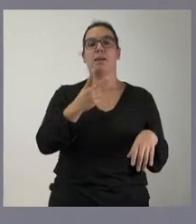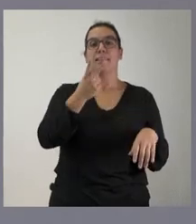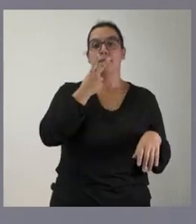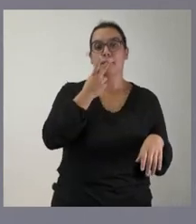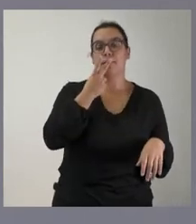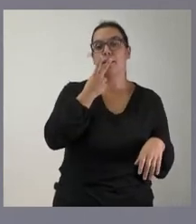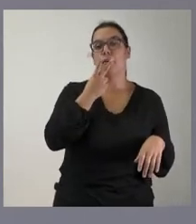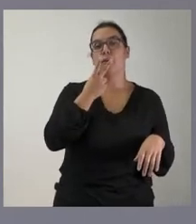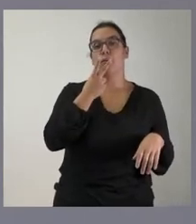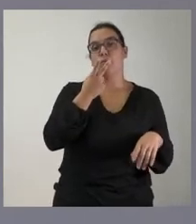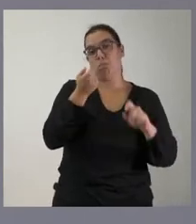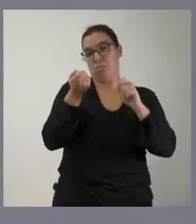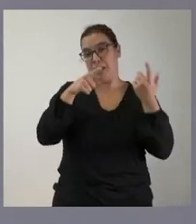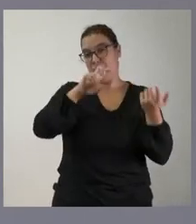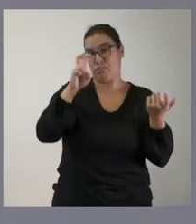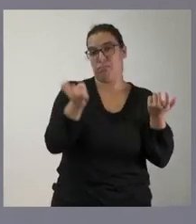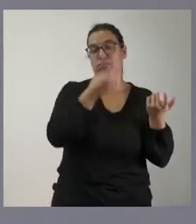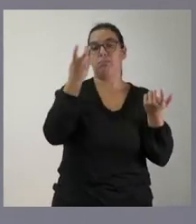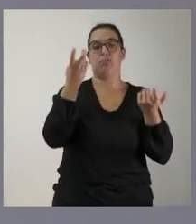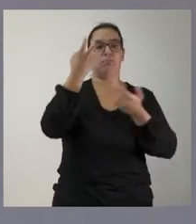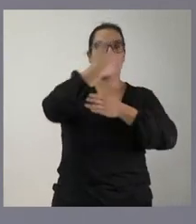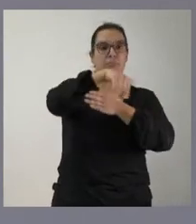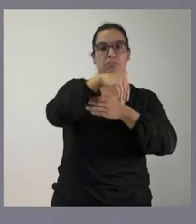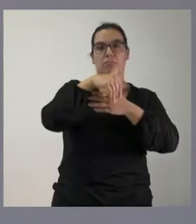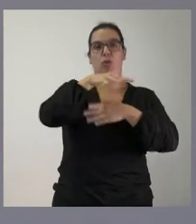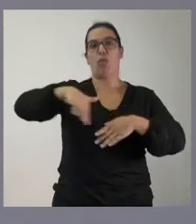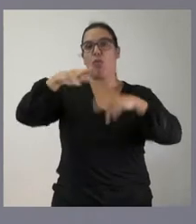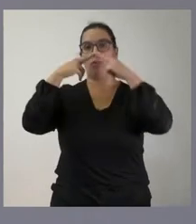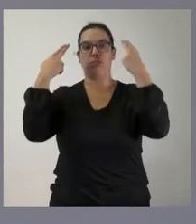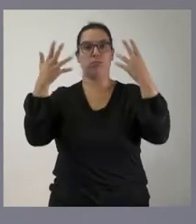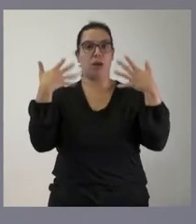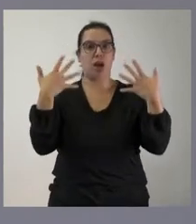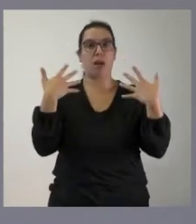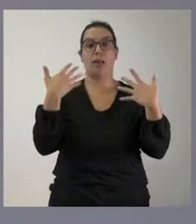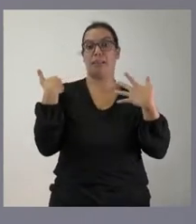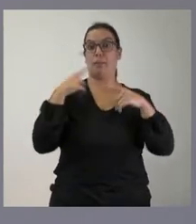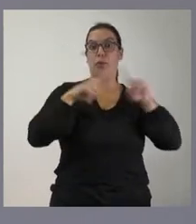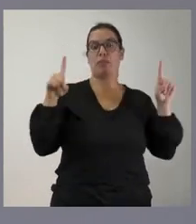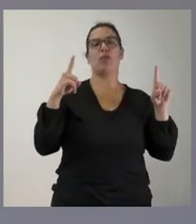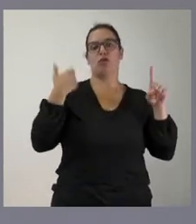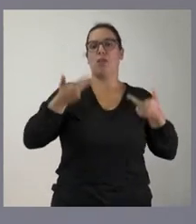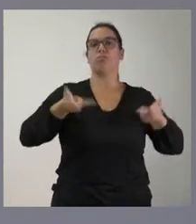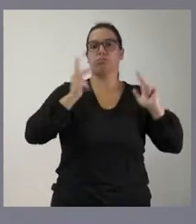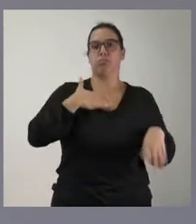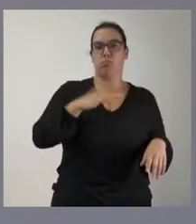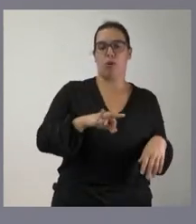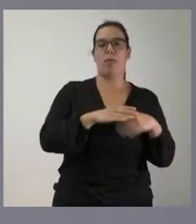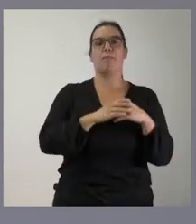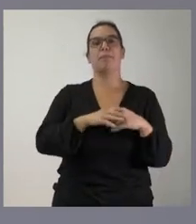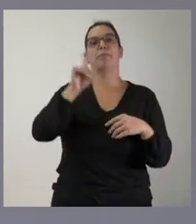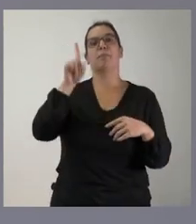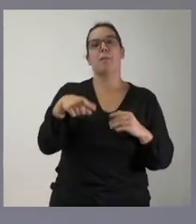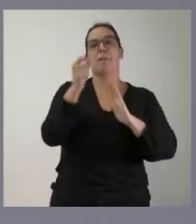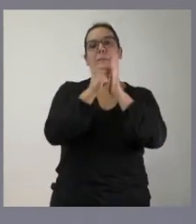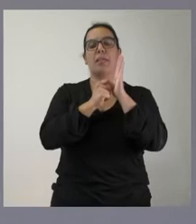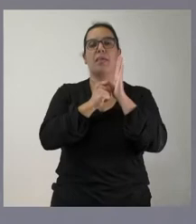productos asimilados en la vía pública o en espacios aire libre queda sin efecto las medidas de higiene y prevención que